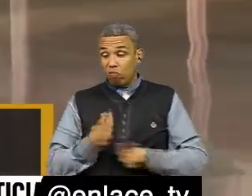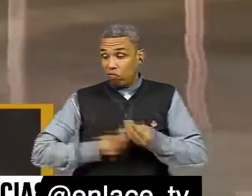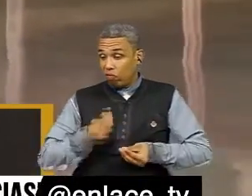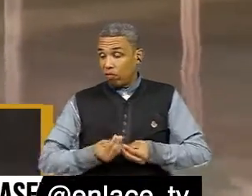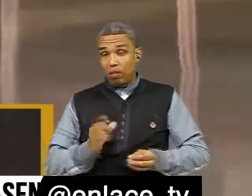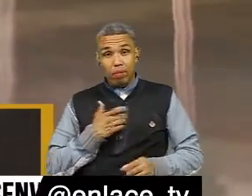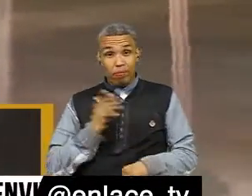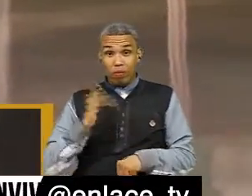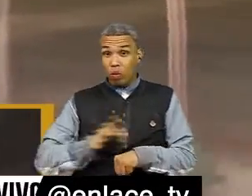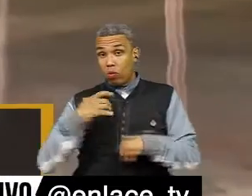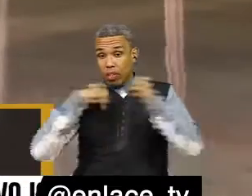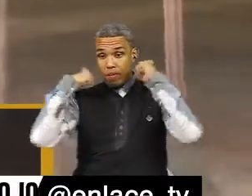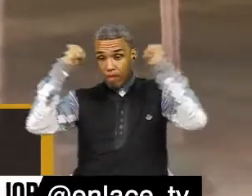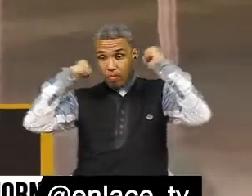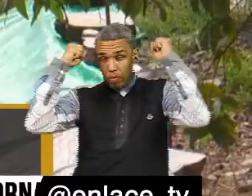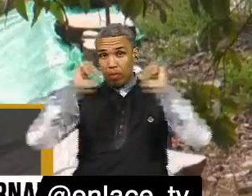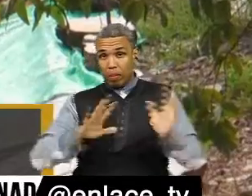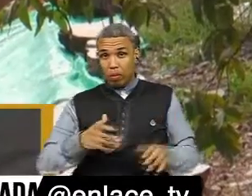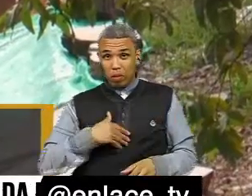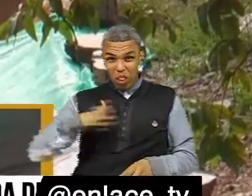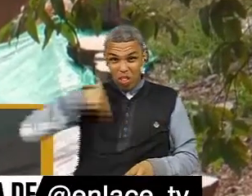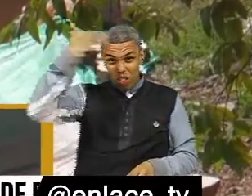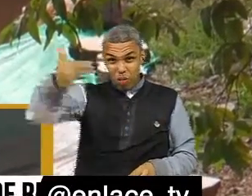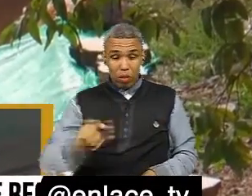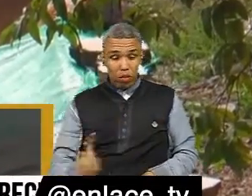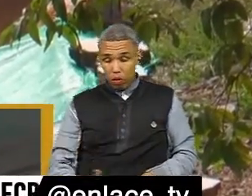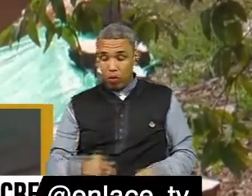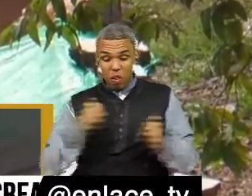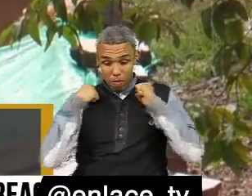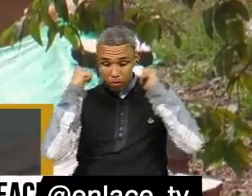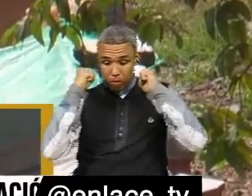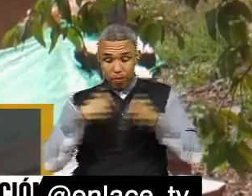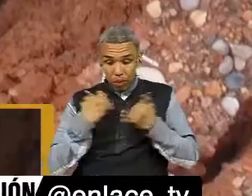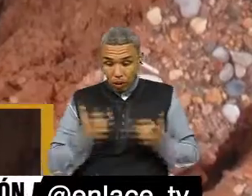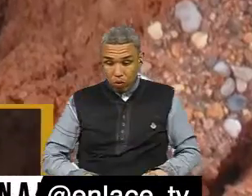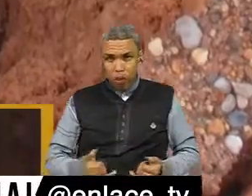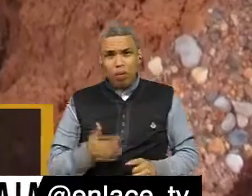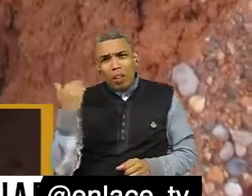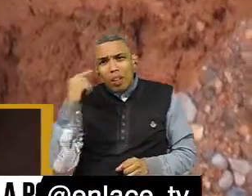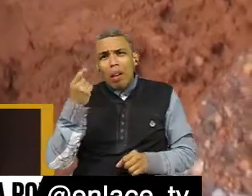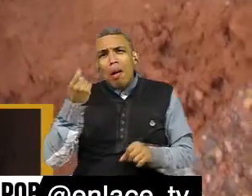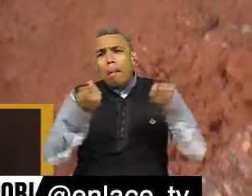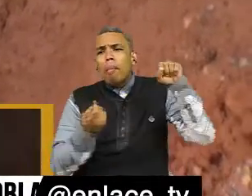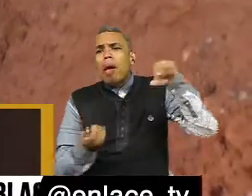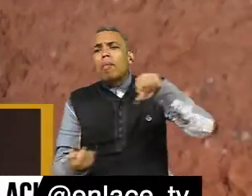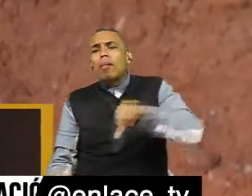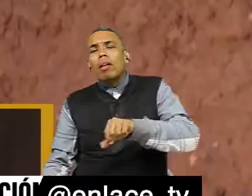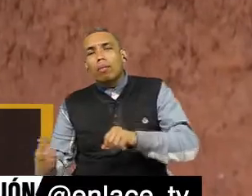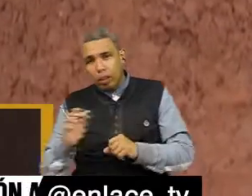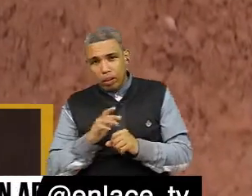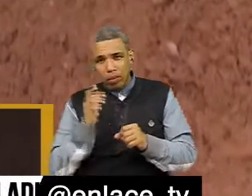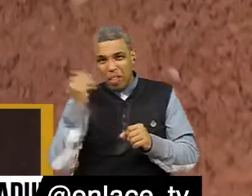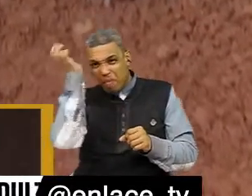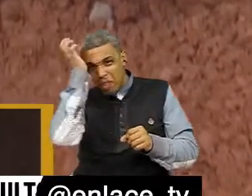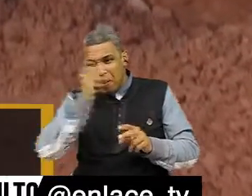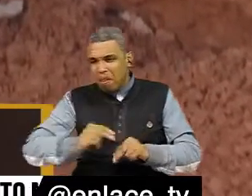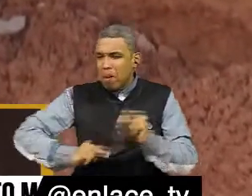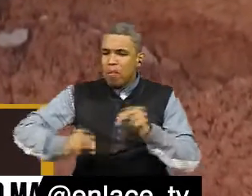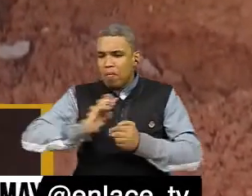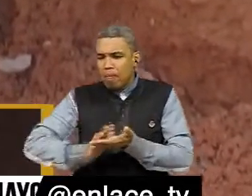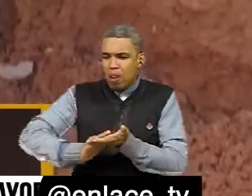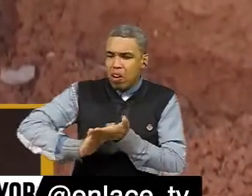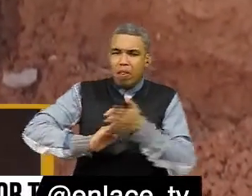ya no podemos esperar más. Nos duele la poca plata que botaron en este Bus Culver porque hicieron todo al revés. Aquí primero había